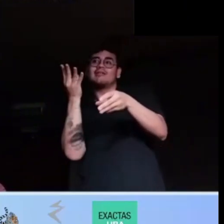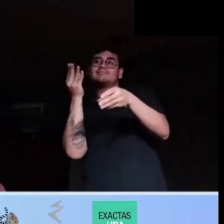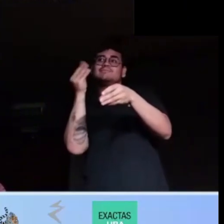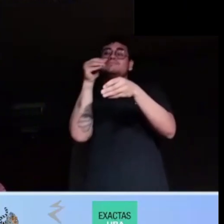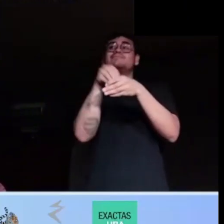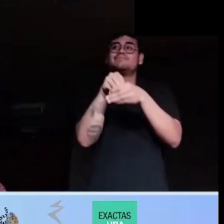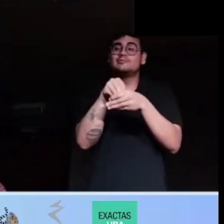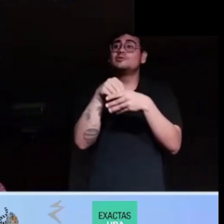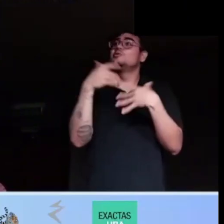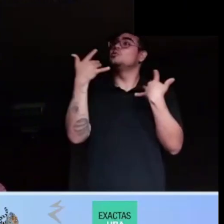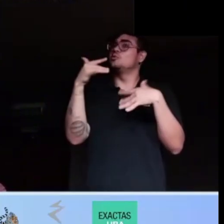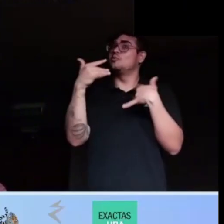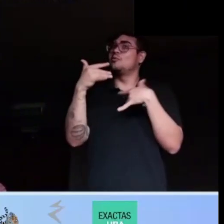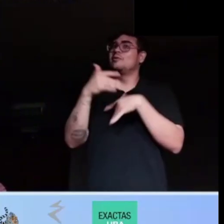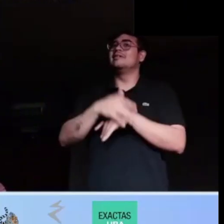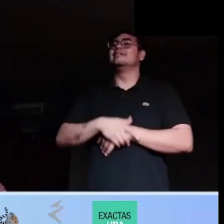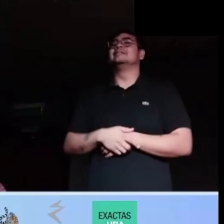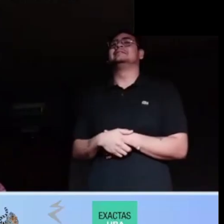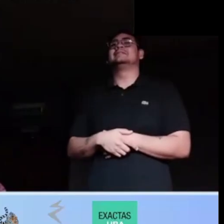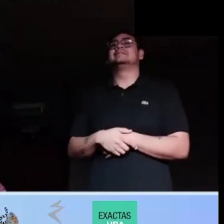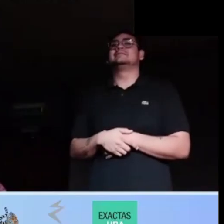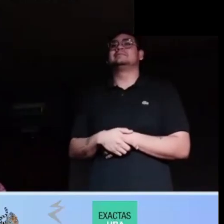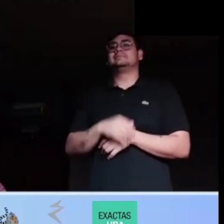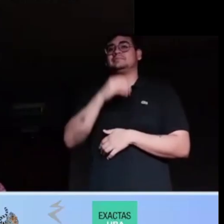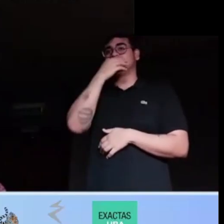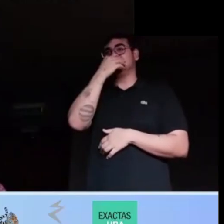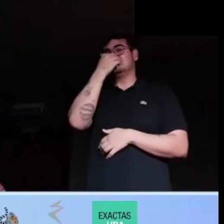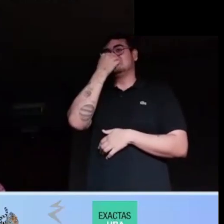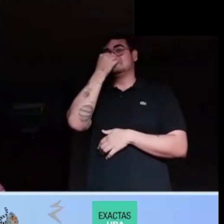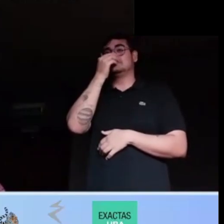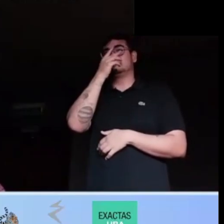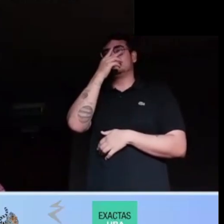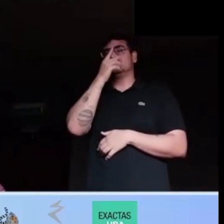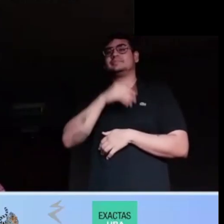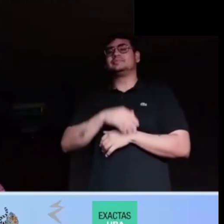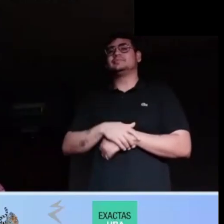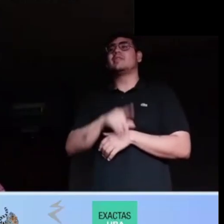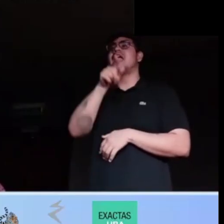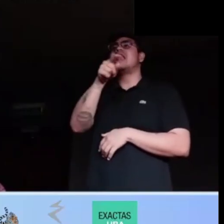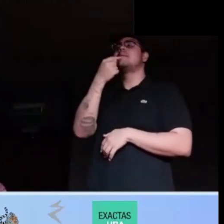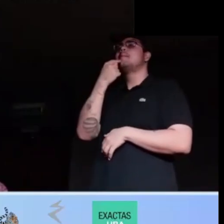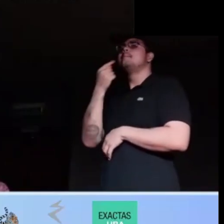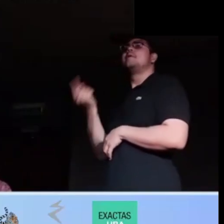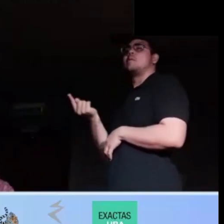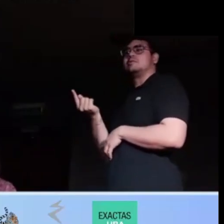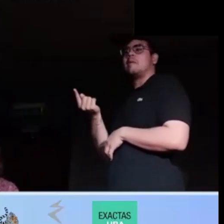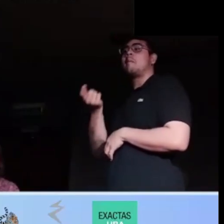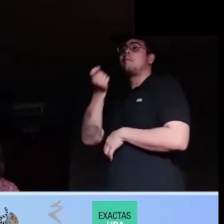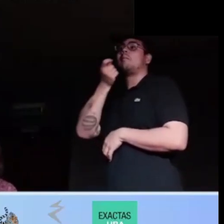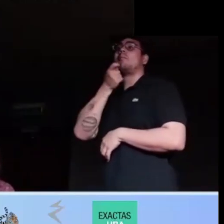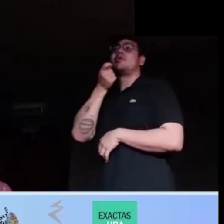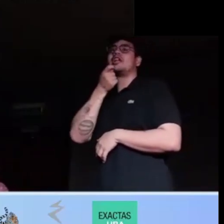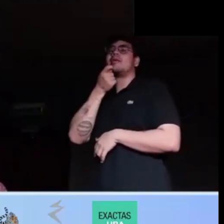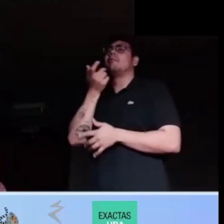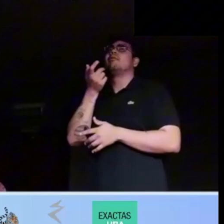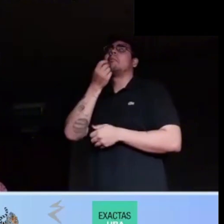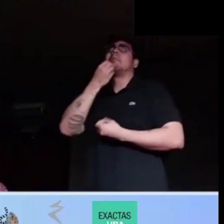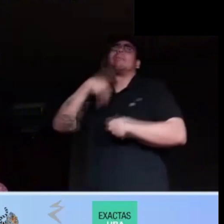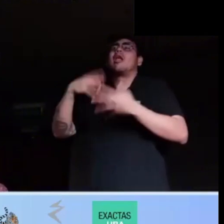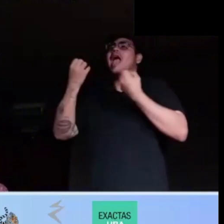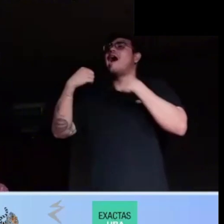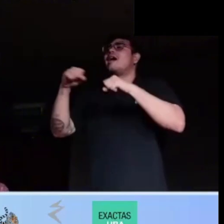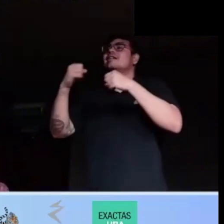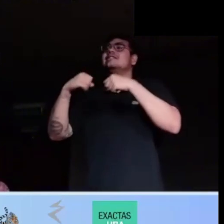¿Cuál fue digamos, de las actividades que me gustó mucho lo que mostraron de una actividad tan sencilla como tiremos de una cuerda, que